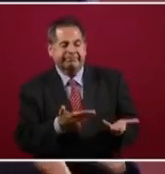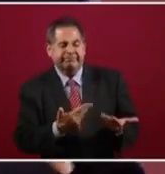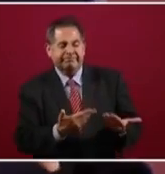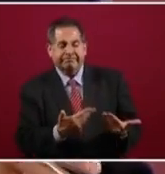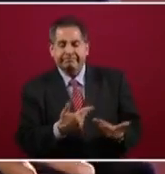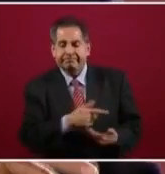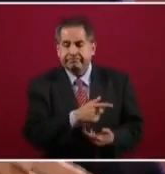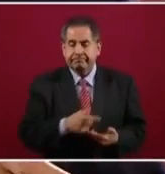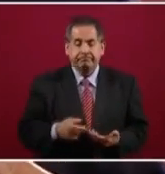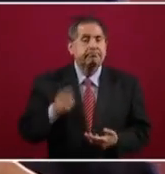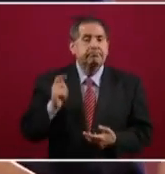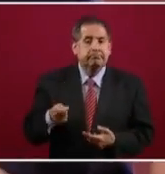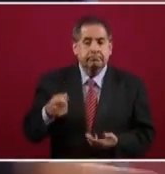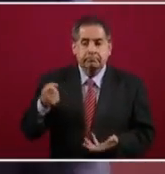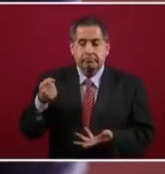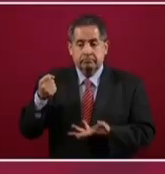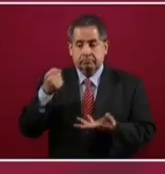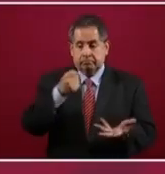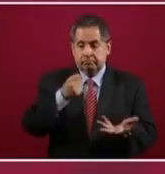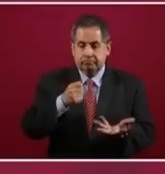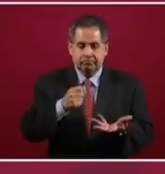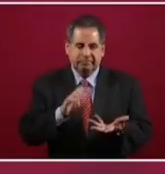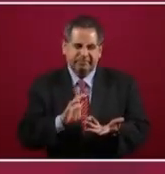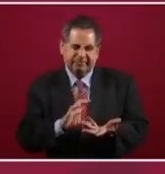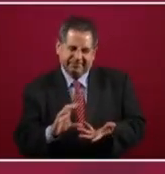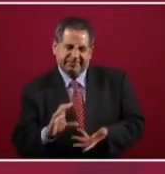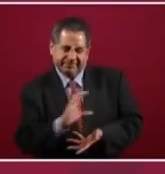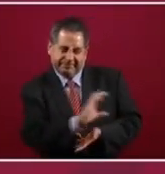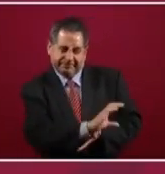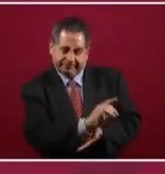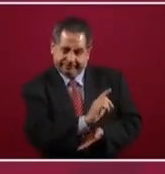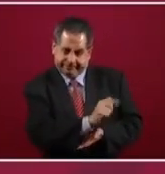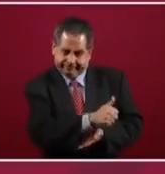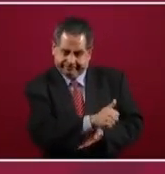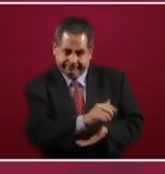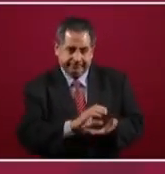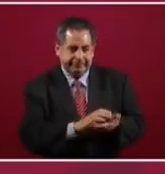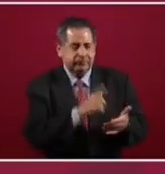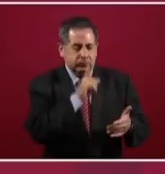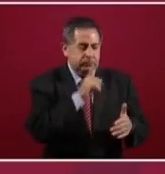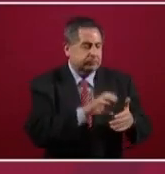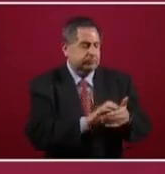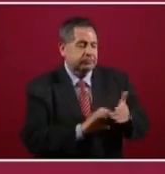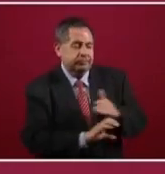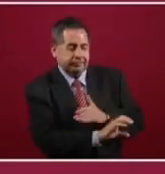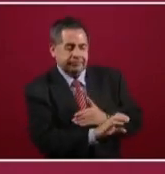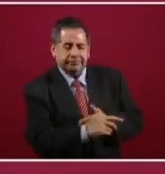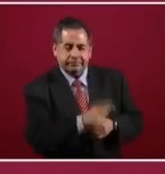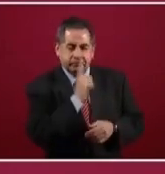una parte del presupuesto la destinaban a eso, a maiciar.